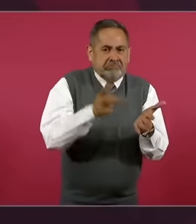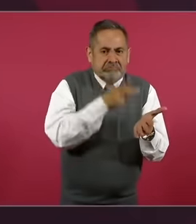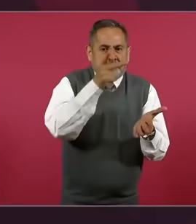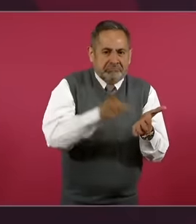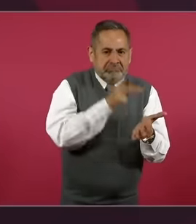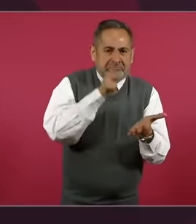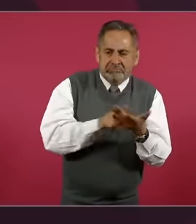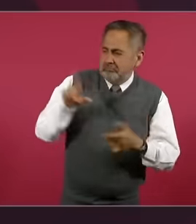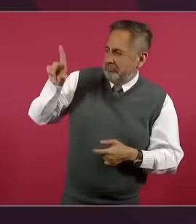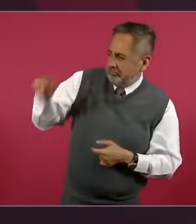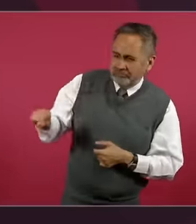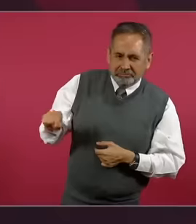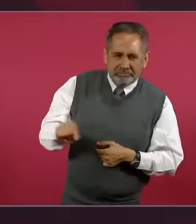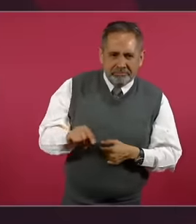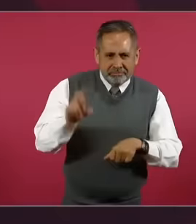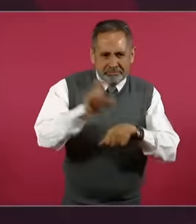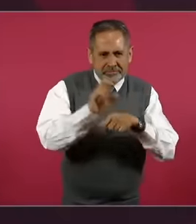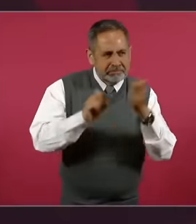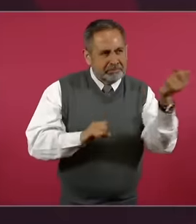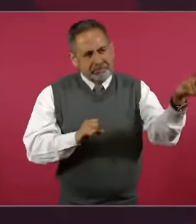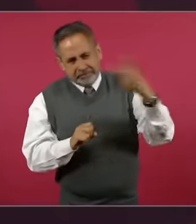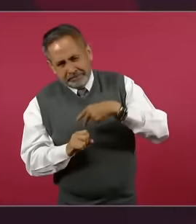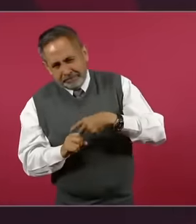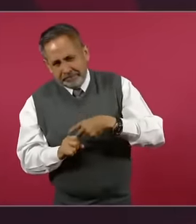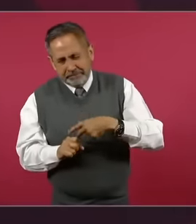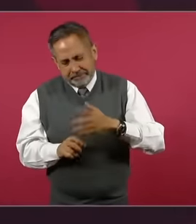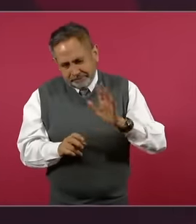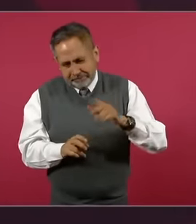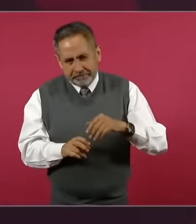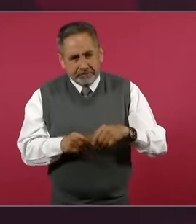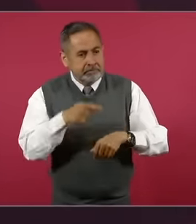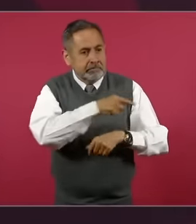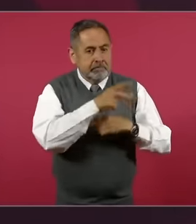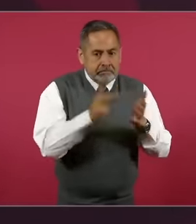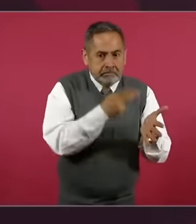Me humillaron tirándome huevos, 15